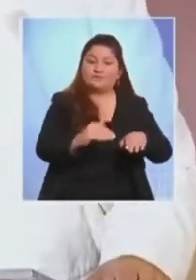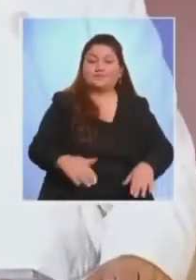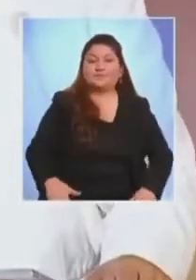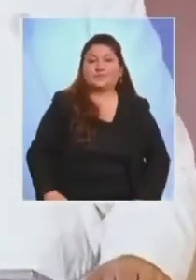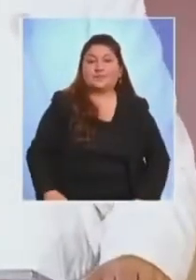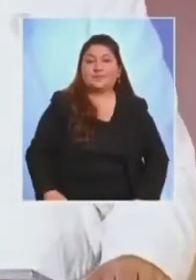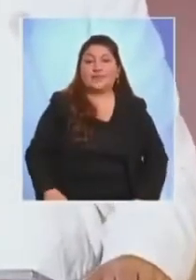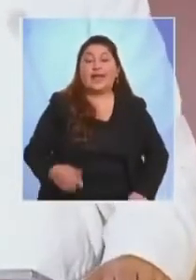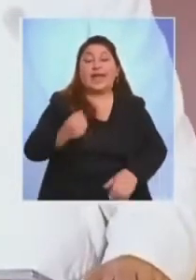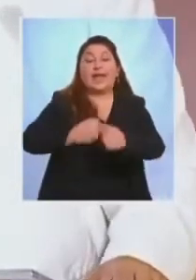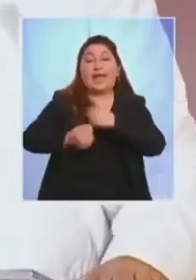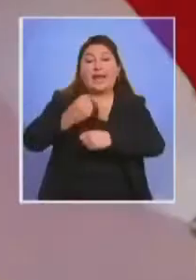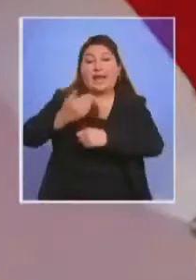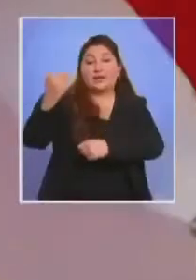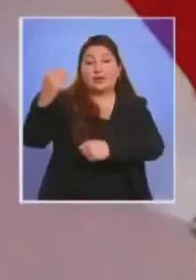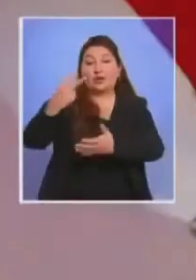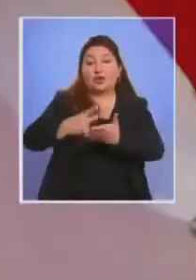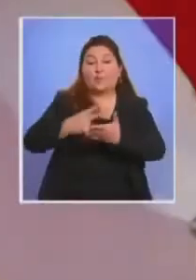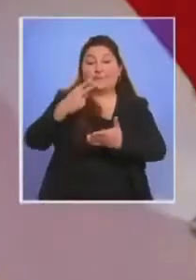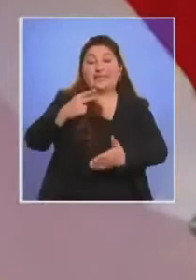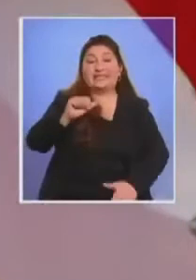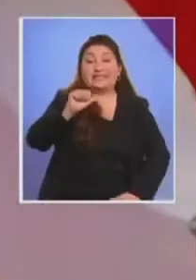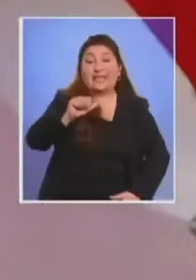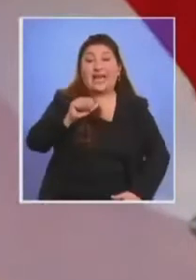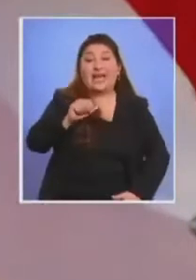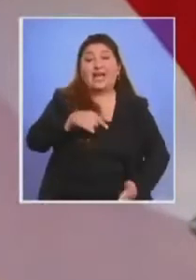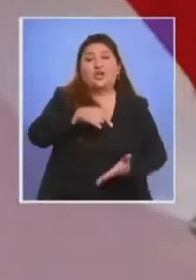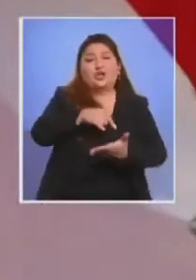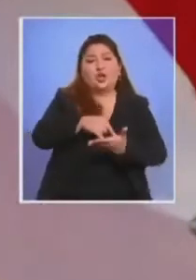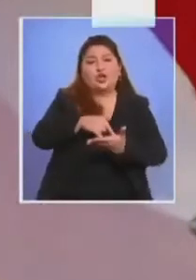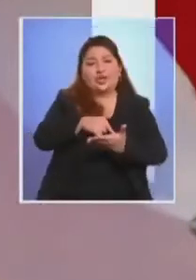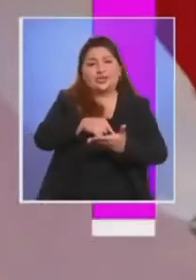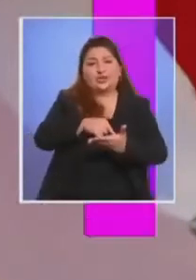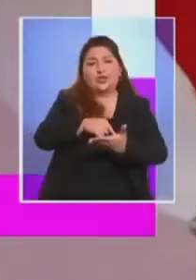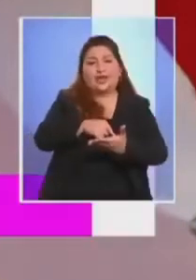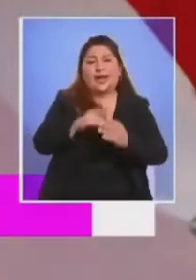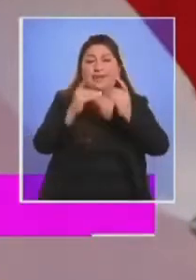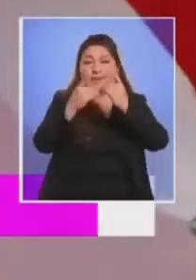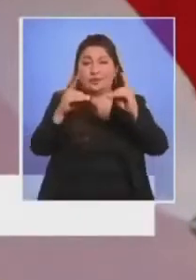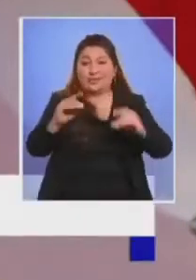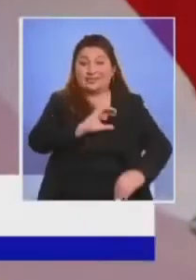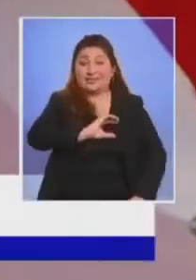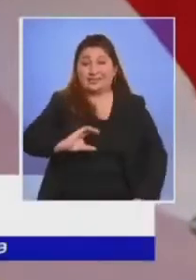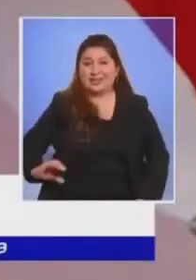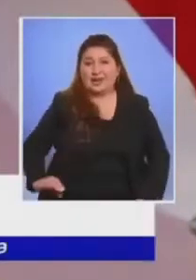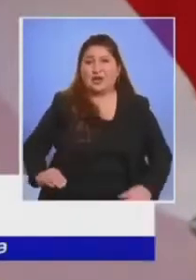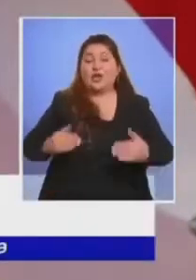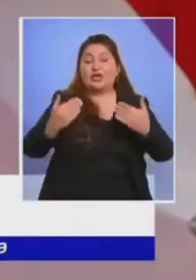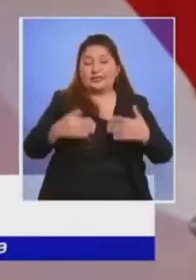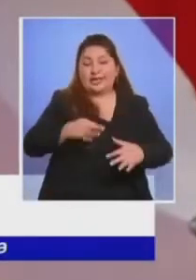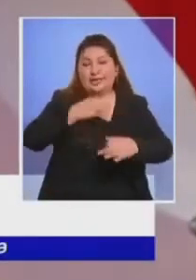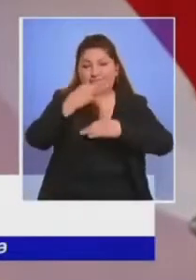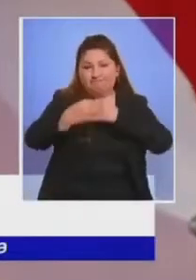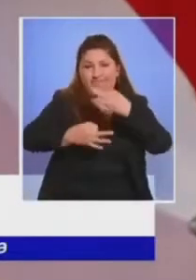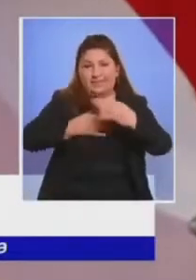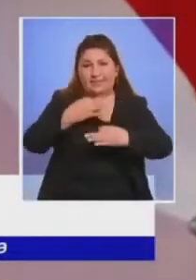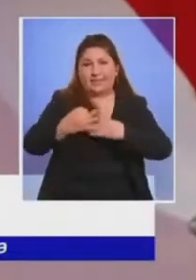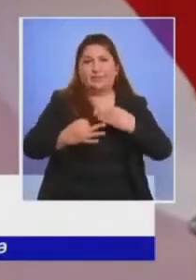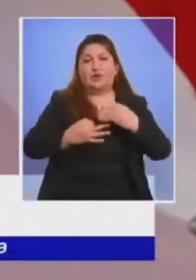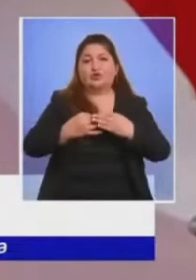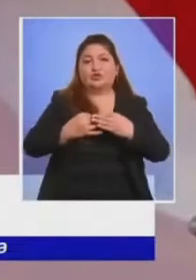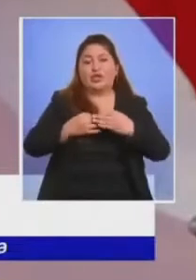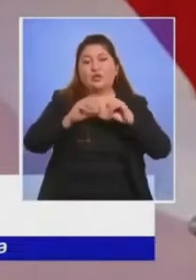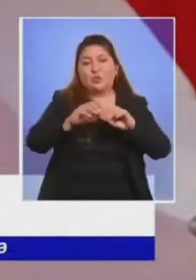año 2006, en el Congreso Ideológico de la Democracia Cristiana, ya definimos una educación sin fines de lucro, año 2006.